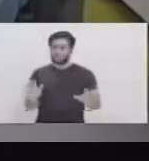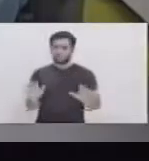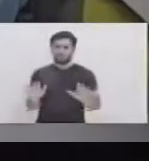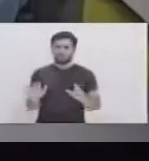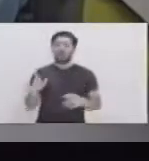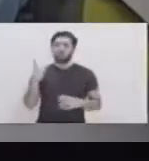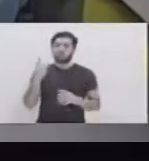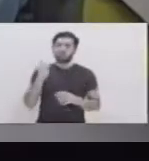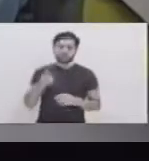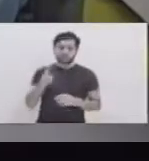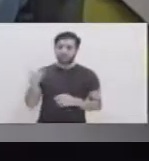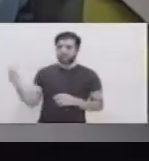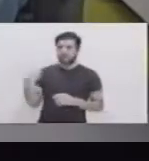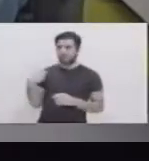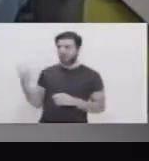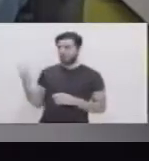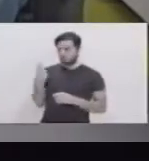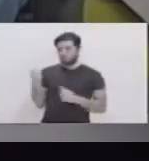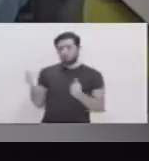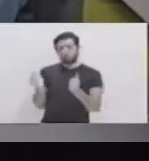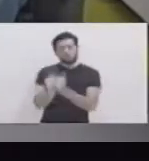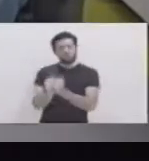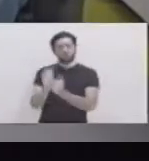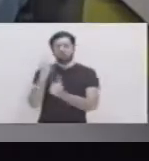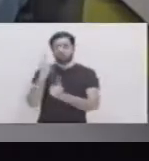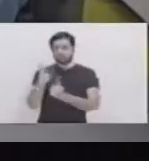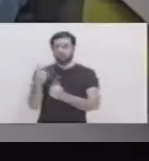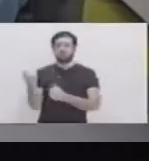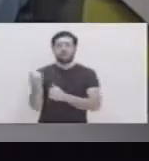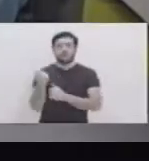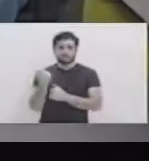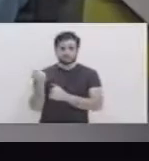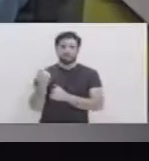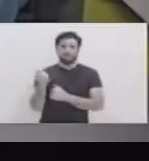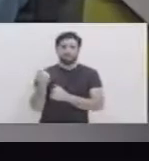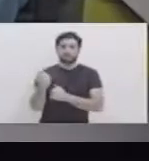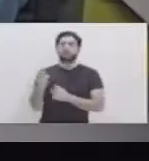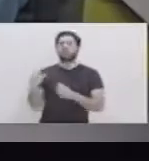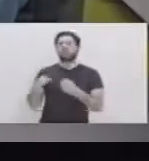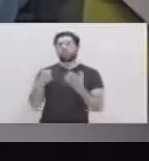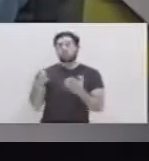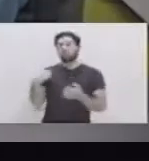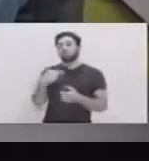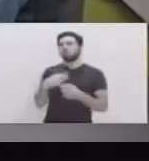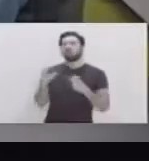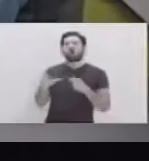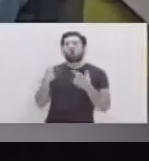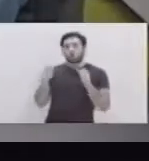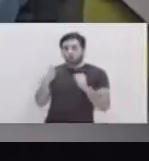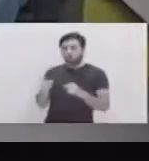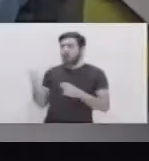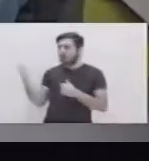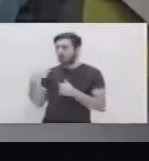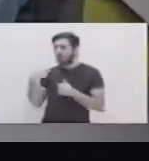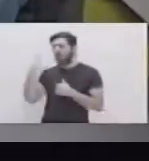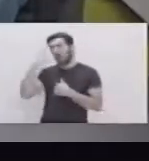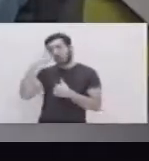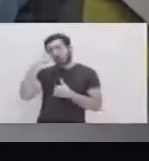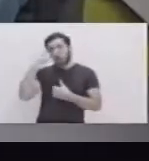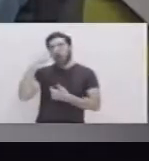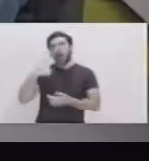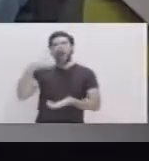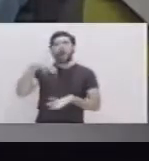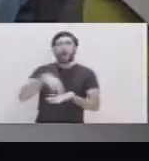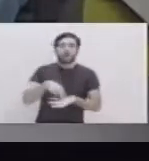cuales se dividen y no están precisamente en todos los momentos necesarios de una amistad, ¿verdad? ¿Cómo podríamos tratar